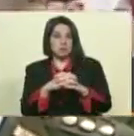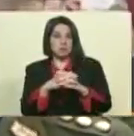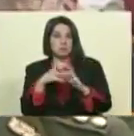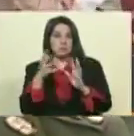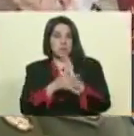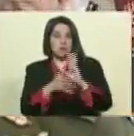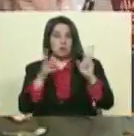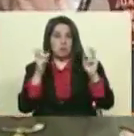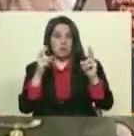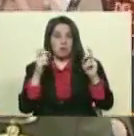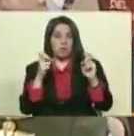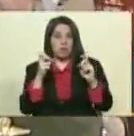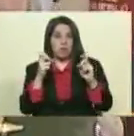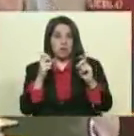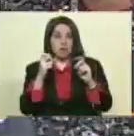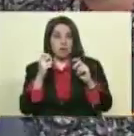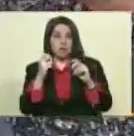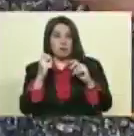unas nuevas instituciones.